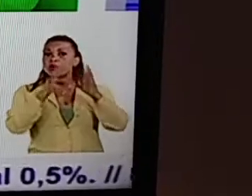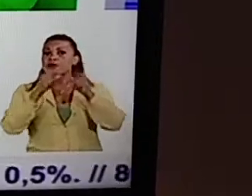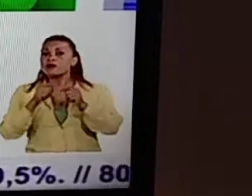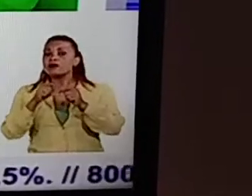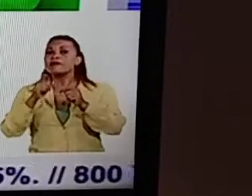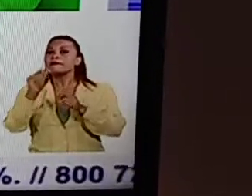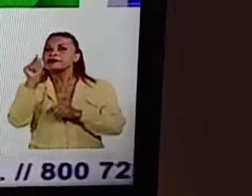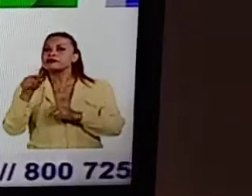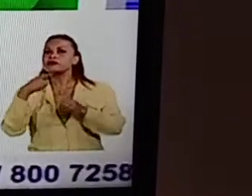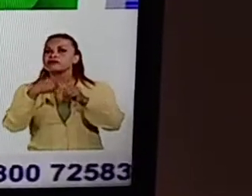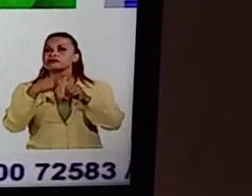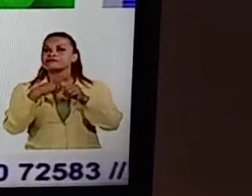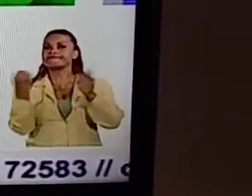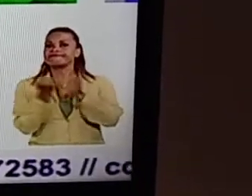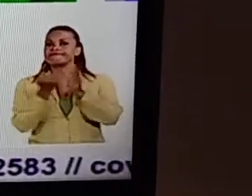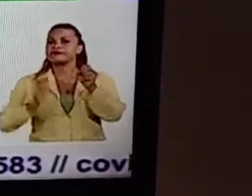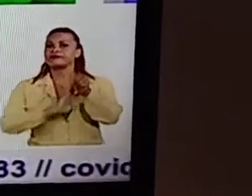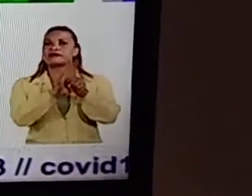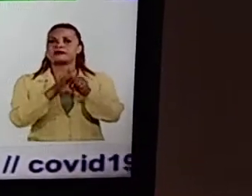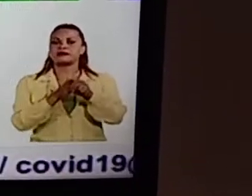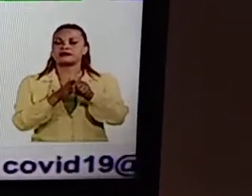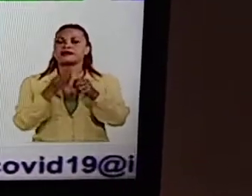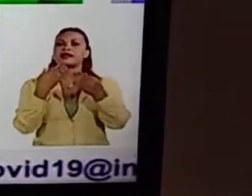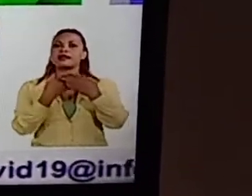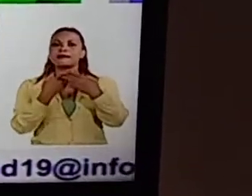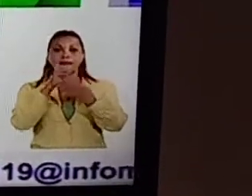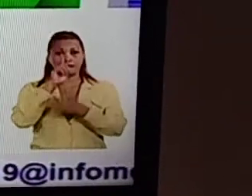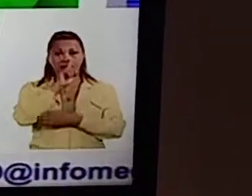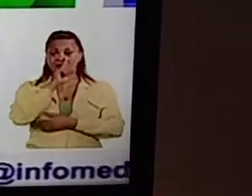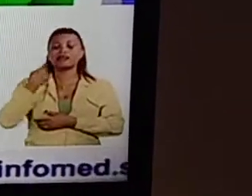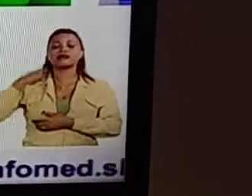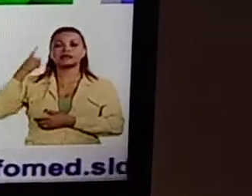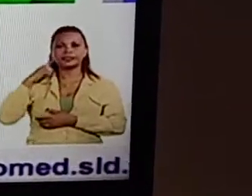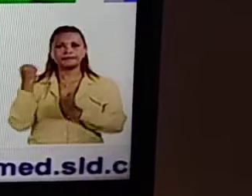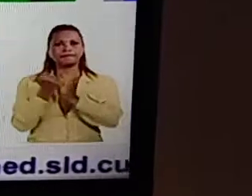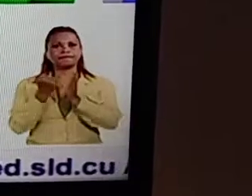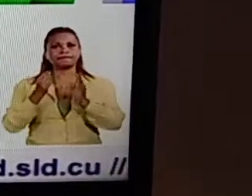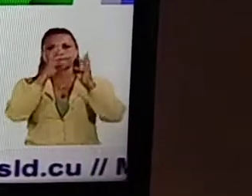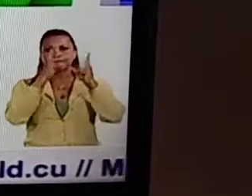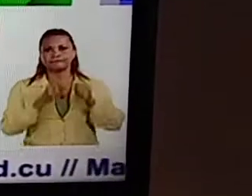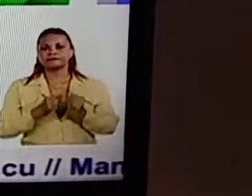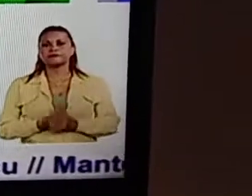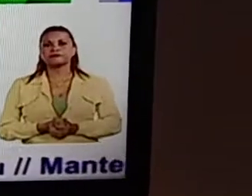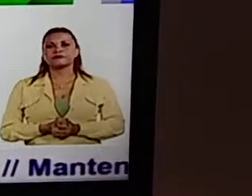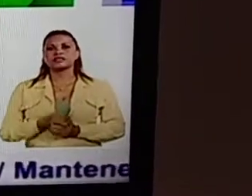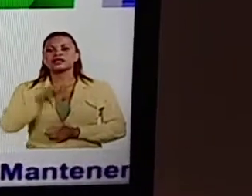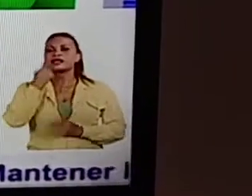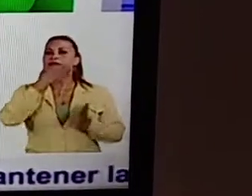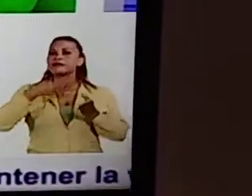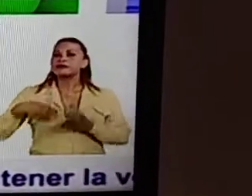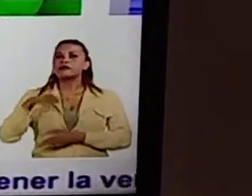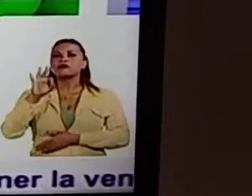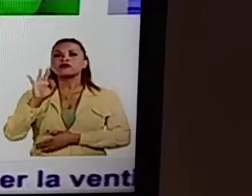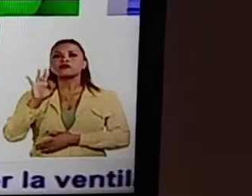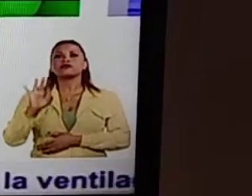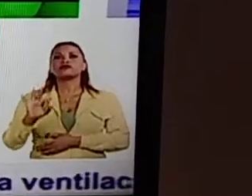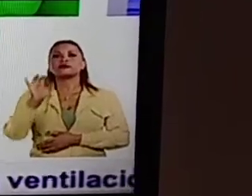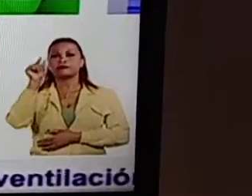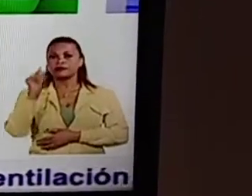se hizo en el día de ayer. Tenemos que lamentar e informar el fallecimiento de 8 personas